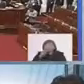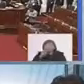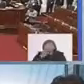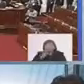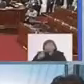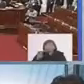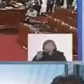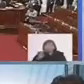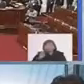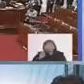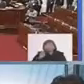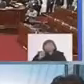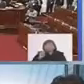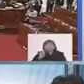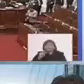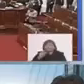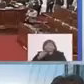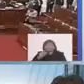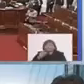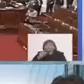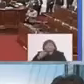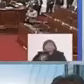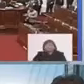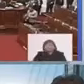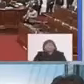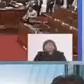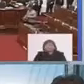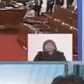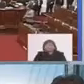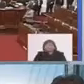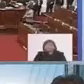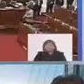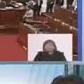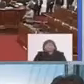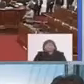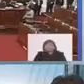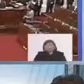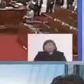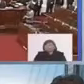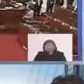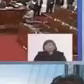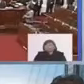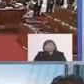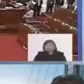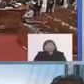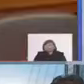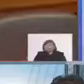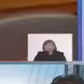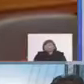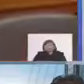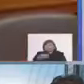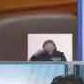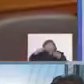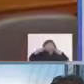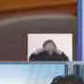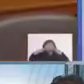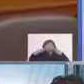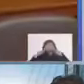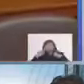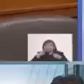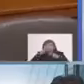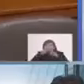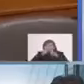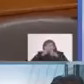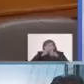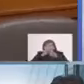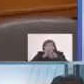política no afecta a la economía peruana o la macroeconomía o las finanzas. Y en el fondo sí lo hace, porque el nivel de